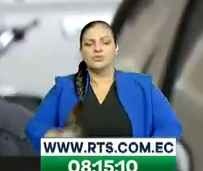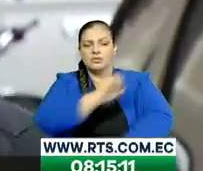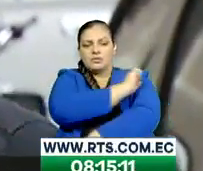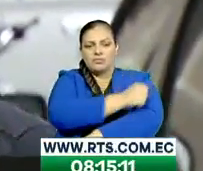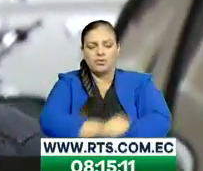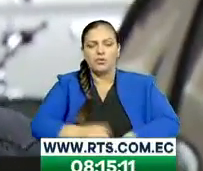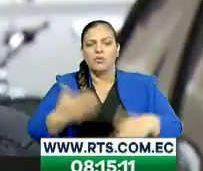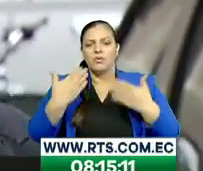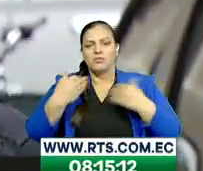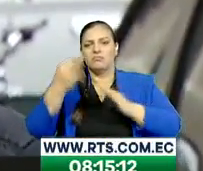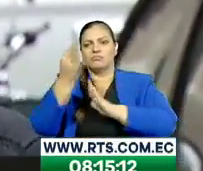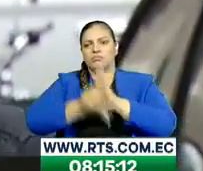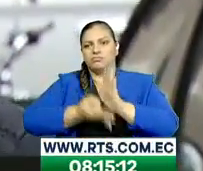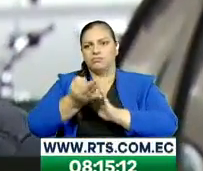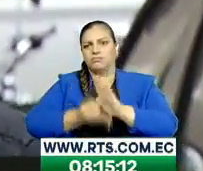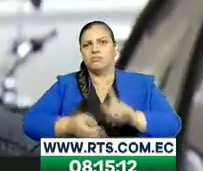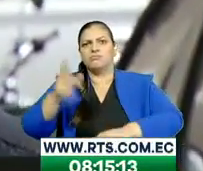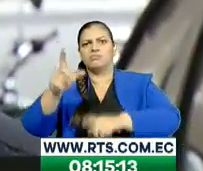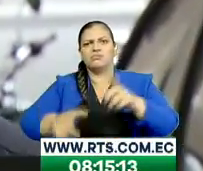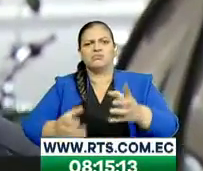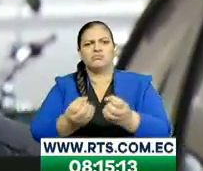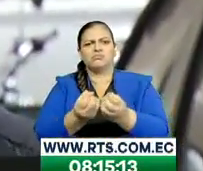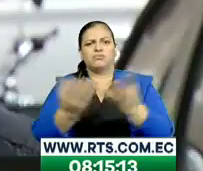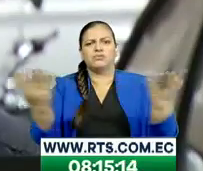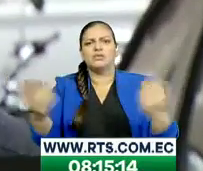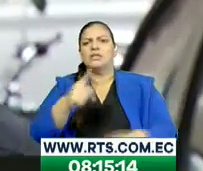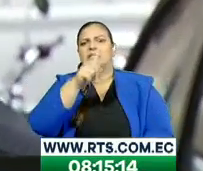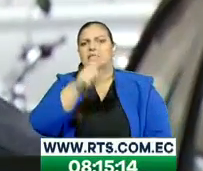no existen variaciones, estamos en un empate